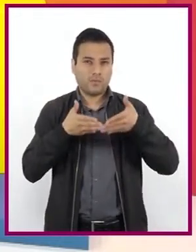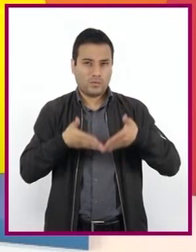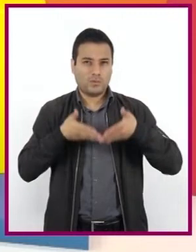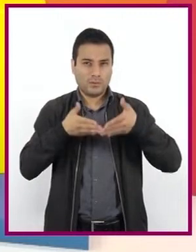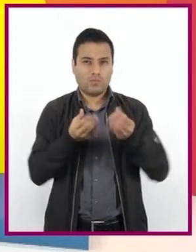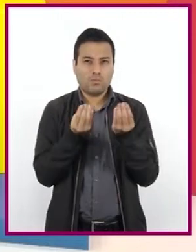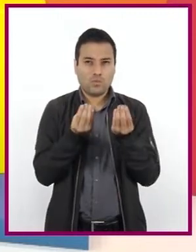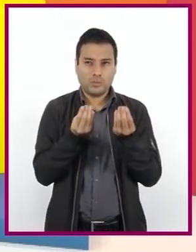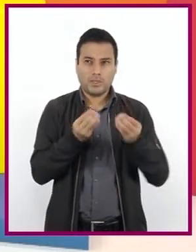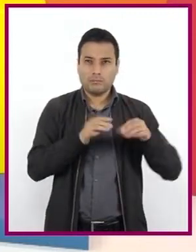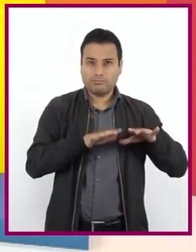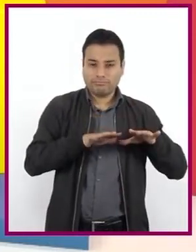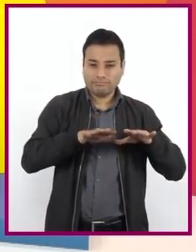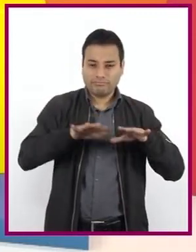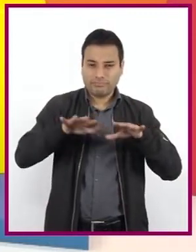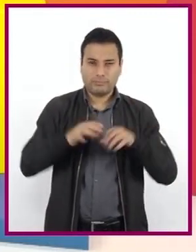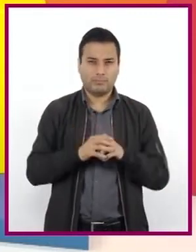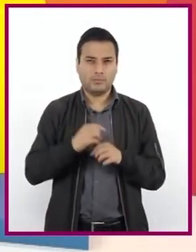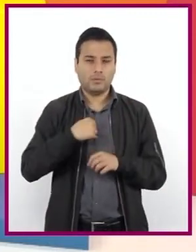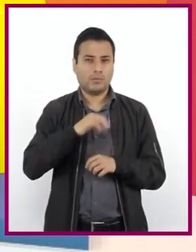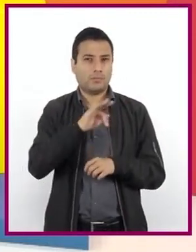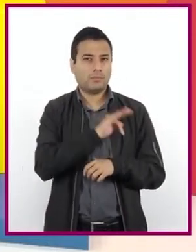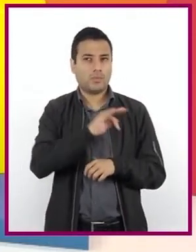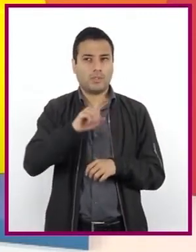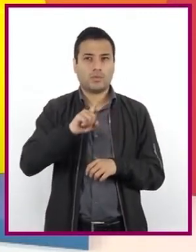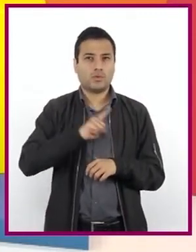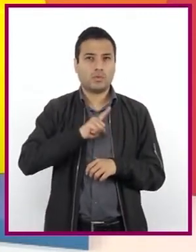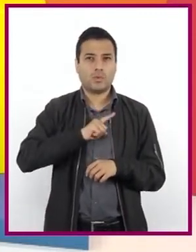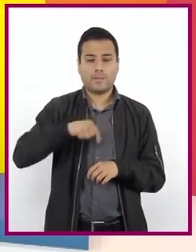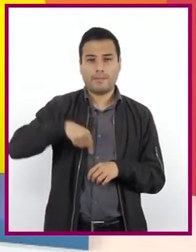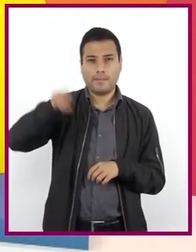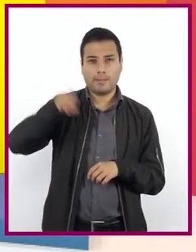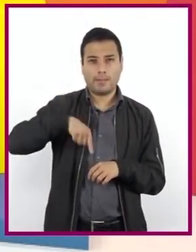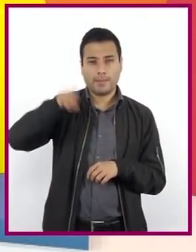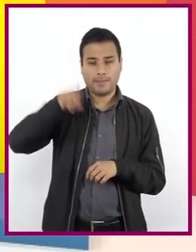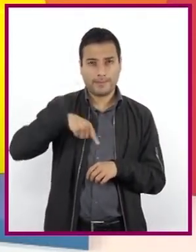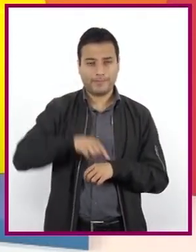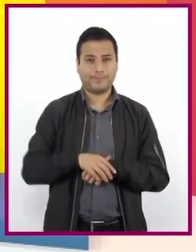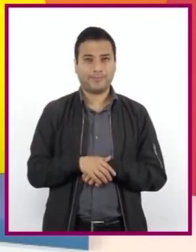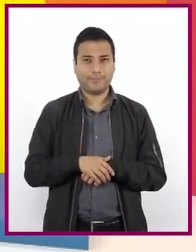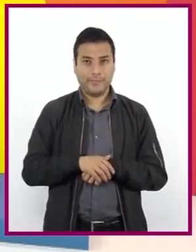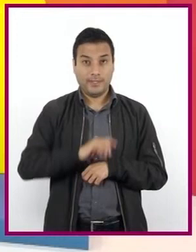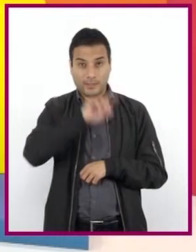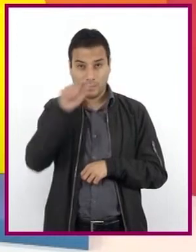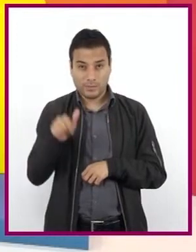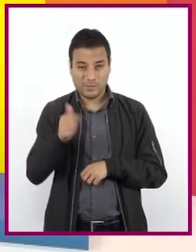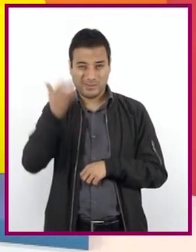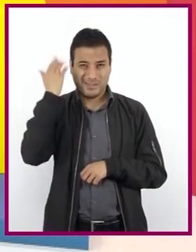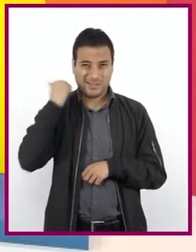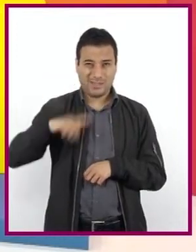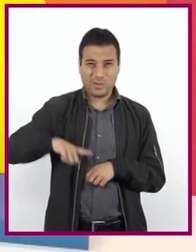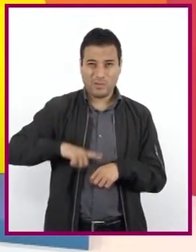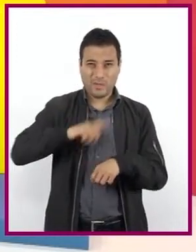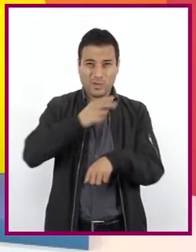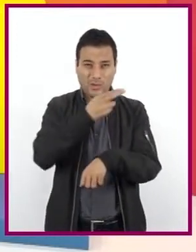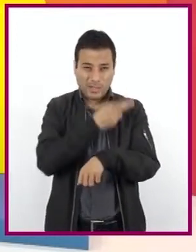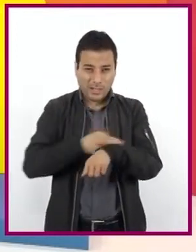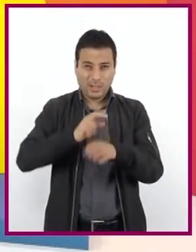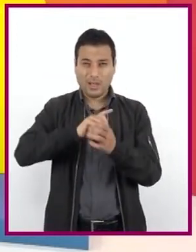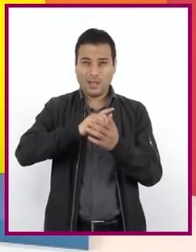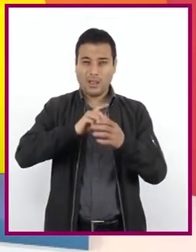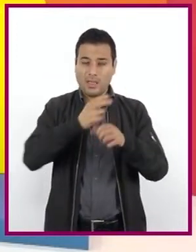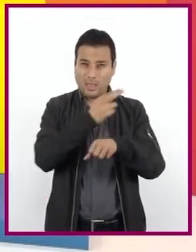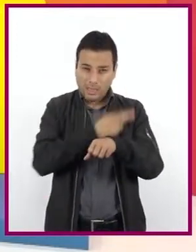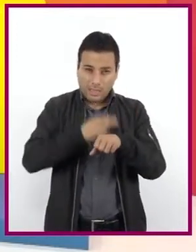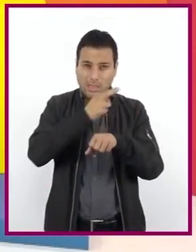flotas. Gracias a ello, se suprimieron innumerables trámites burocráticos y se agilizó